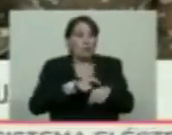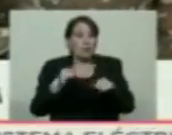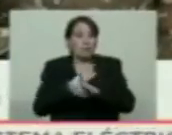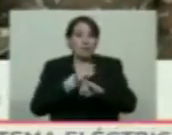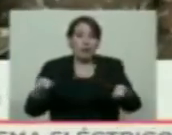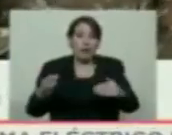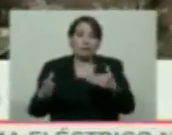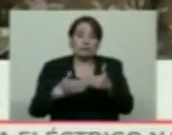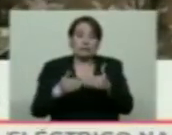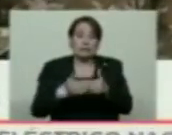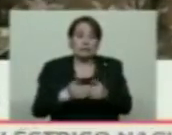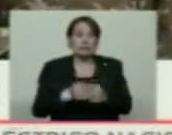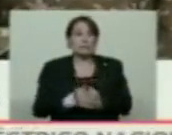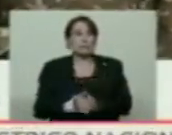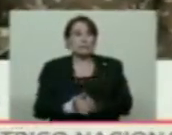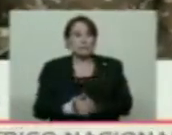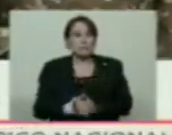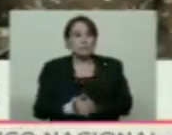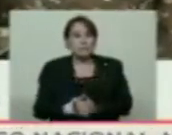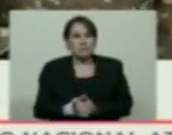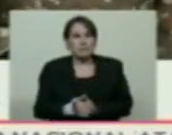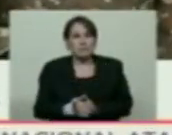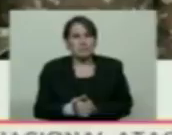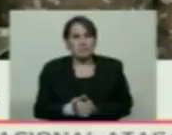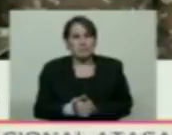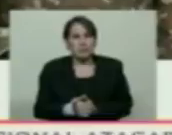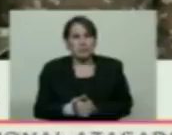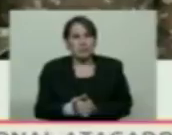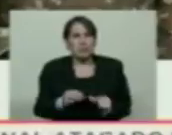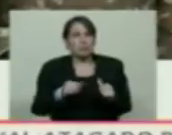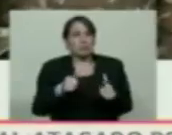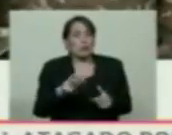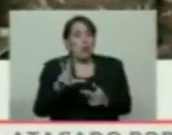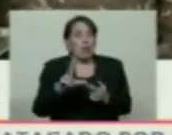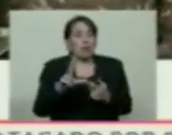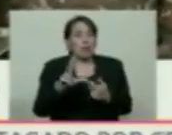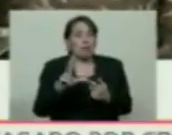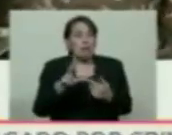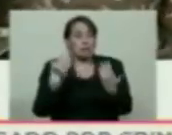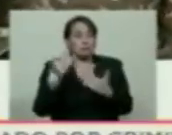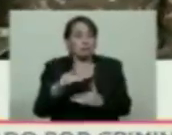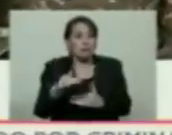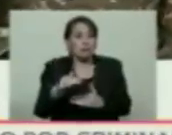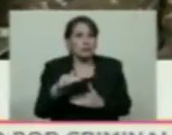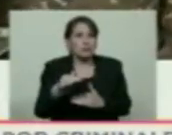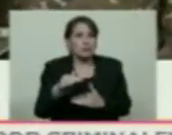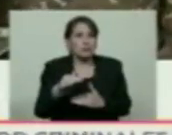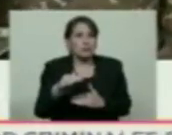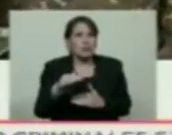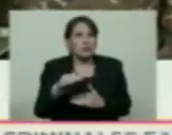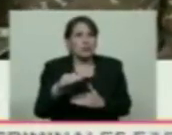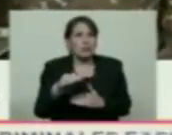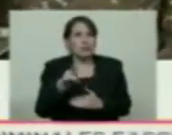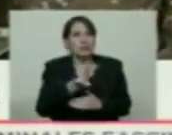momento pedagógico. Y por supuesto, iniciamos el tercer momento pedagógico en tiempo posterior, a partir del